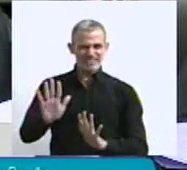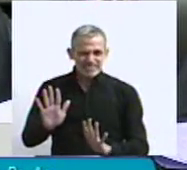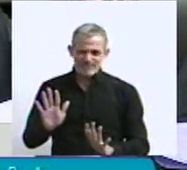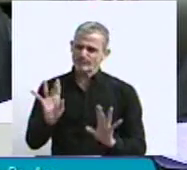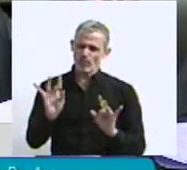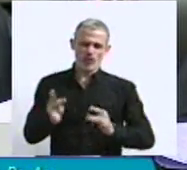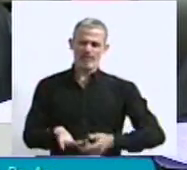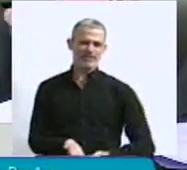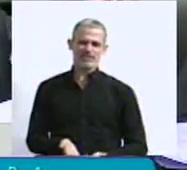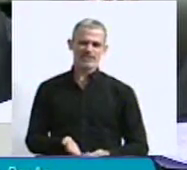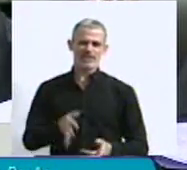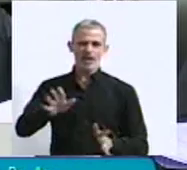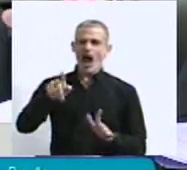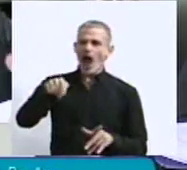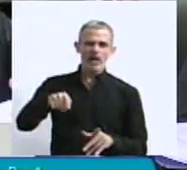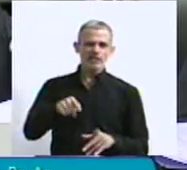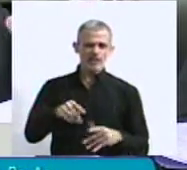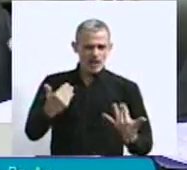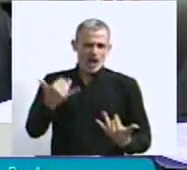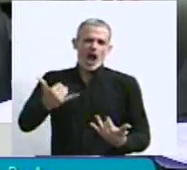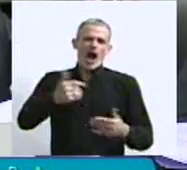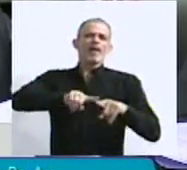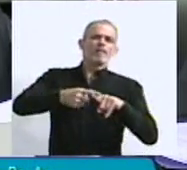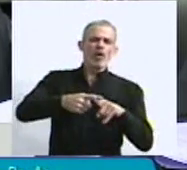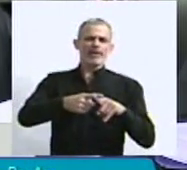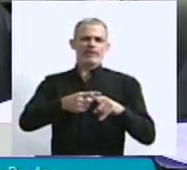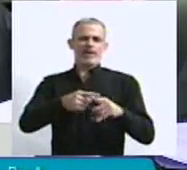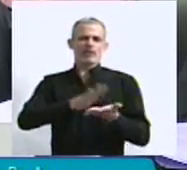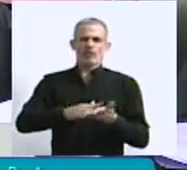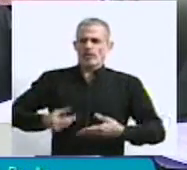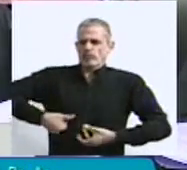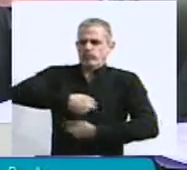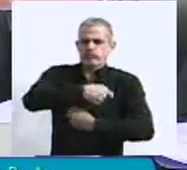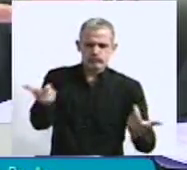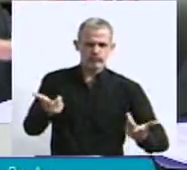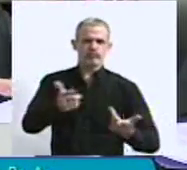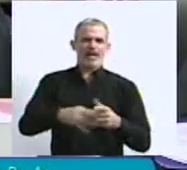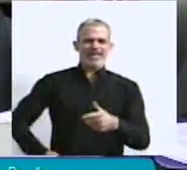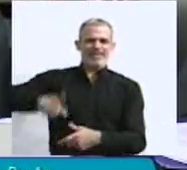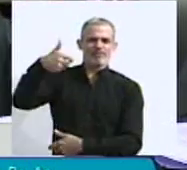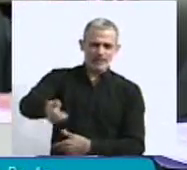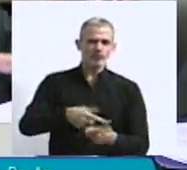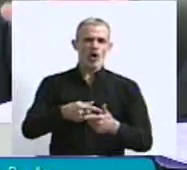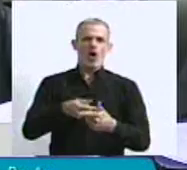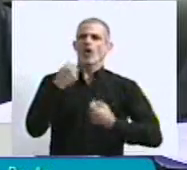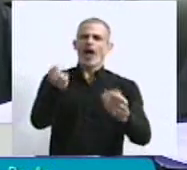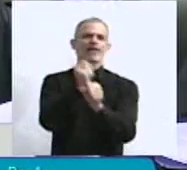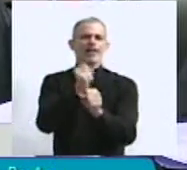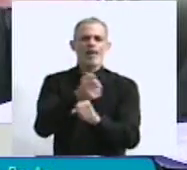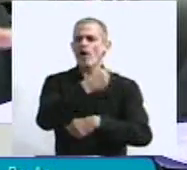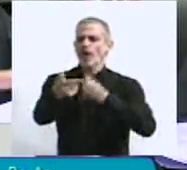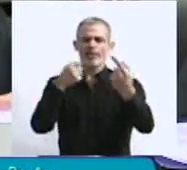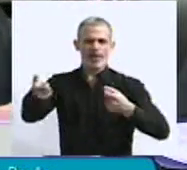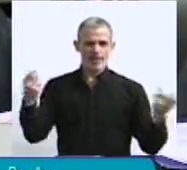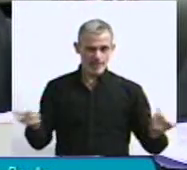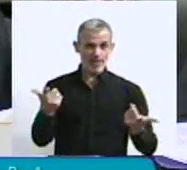sostener con semejantes potentes políticas de ingreso, semejantes potentes políticas de empleo, semejantes